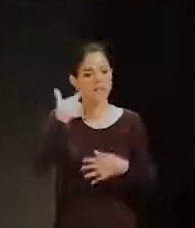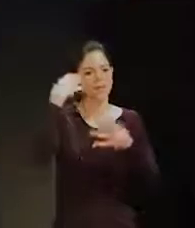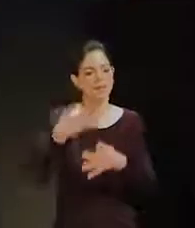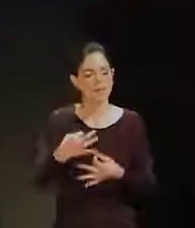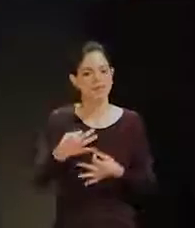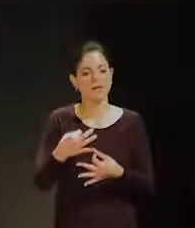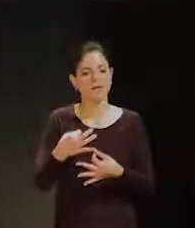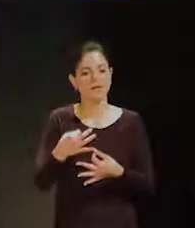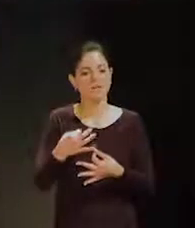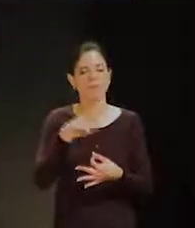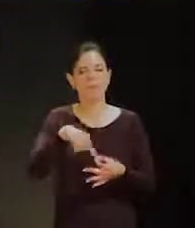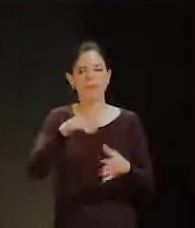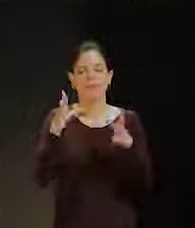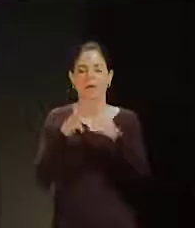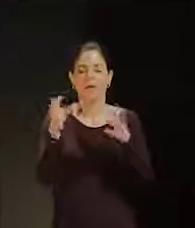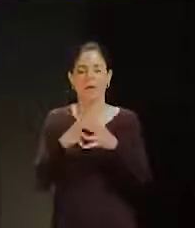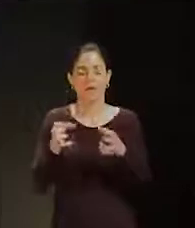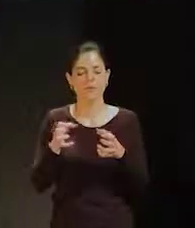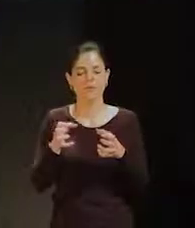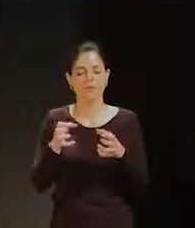realmente tiene ganas de